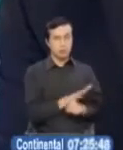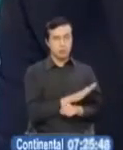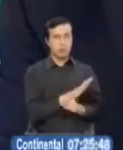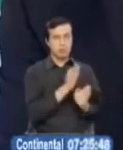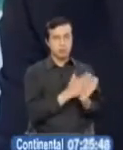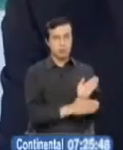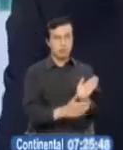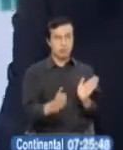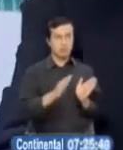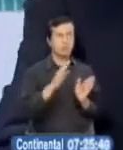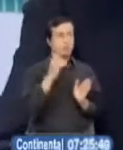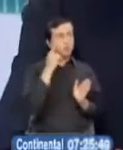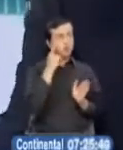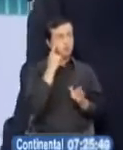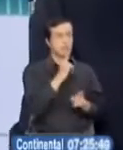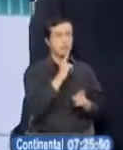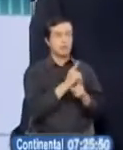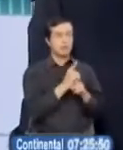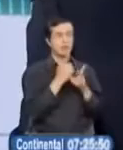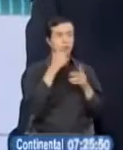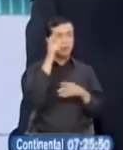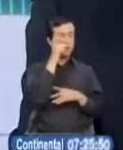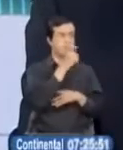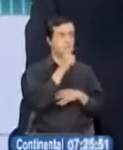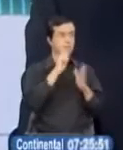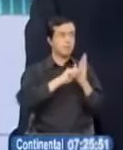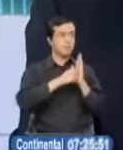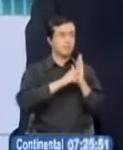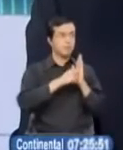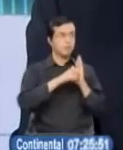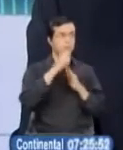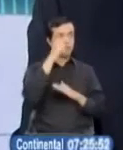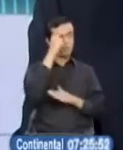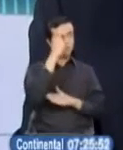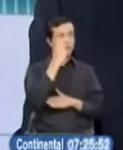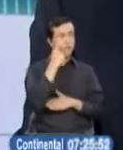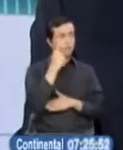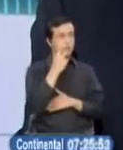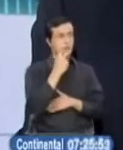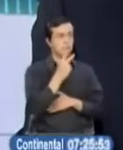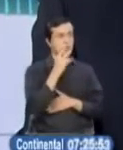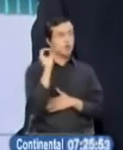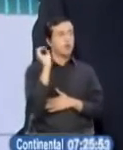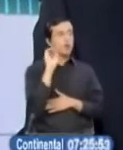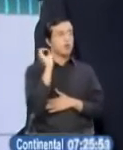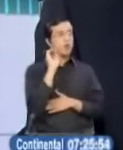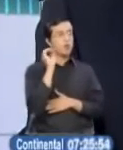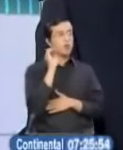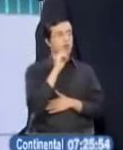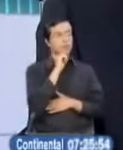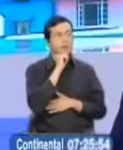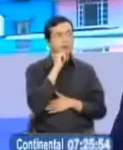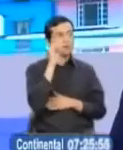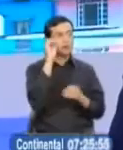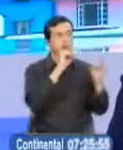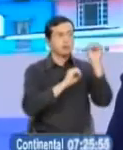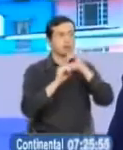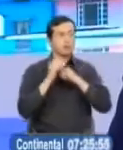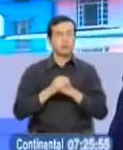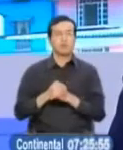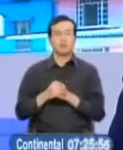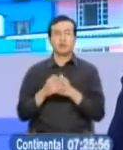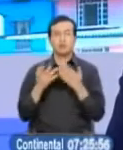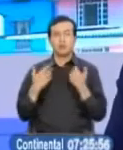100% y si ya han sido auditados por Contraloría General del Estado o han existido observaciones? Entendemos